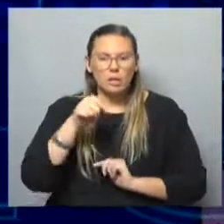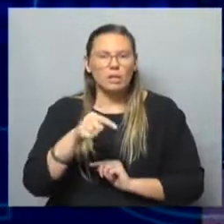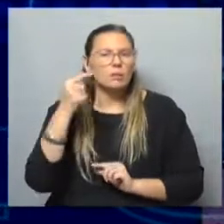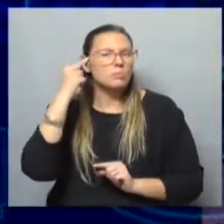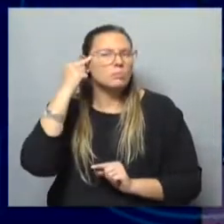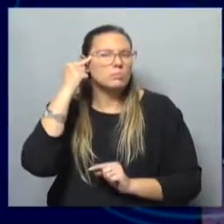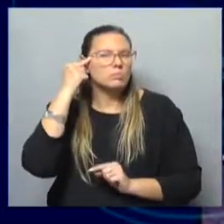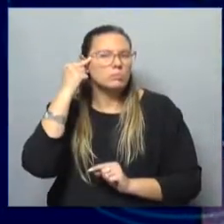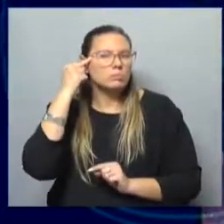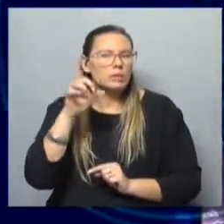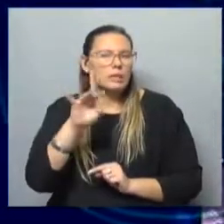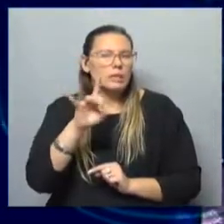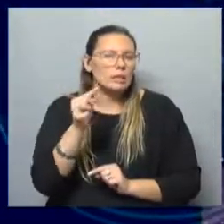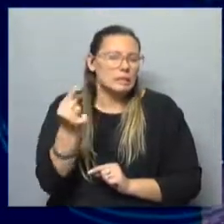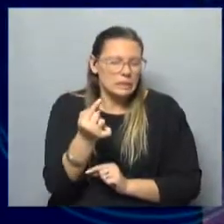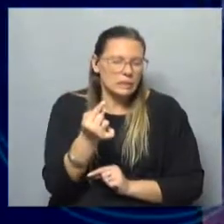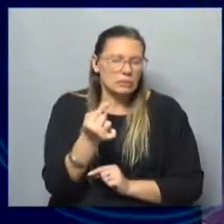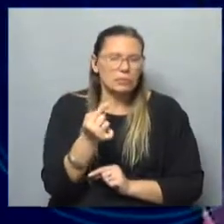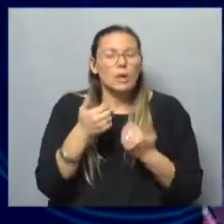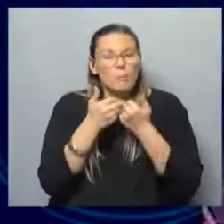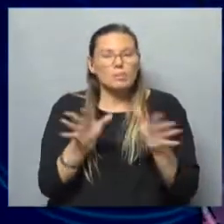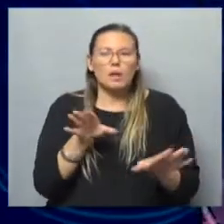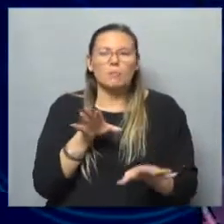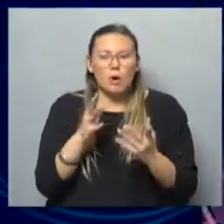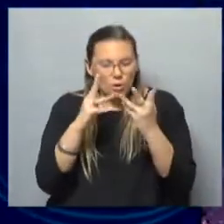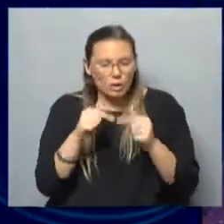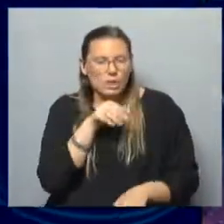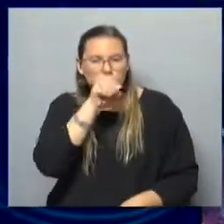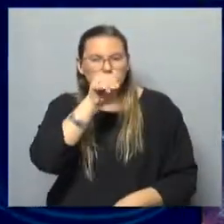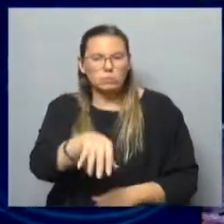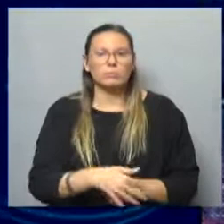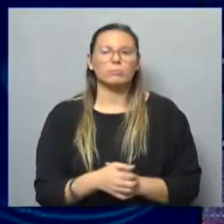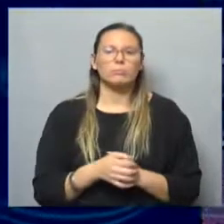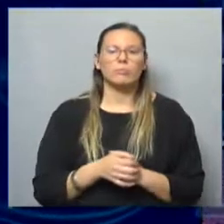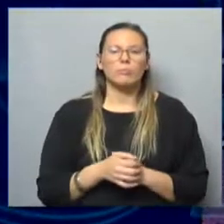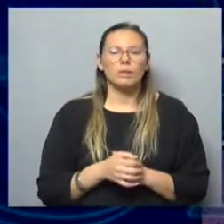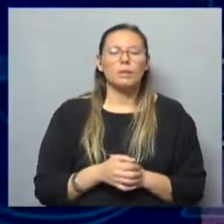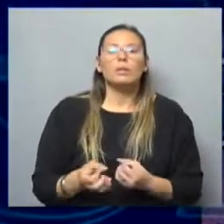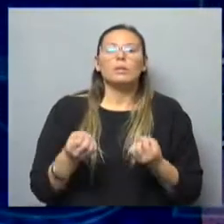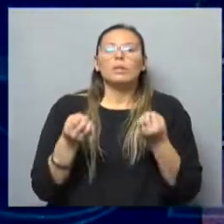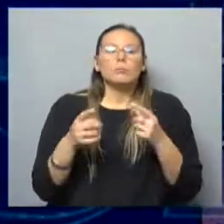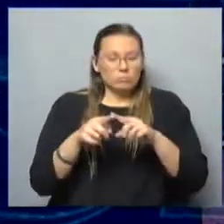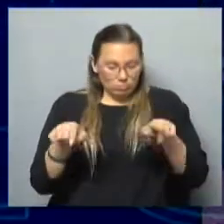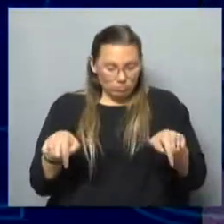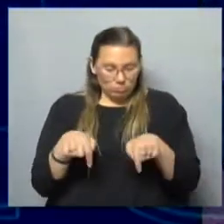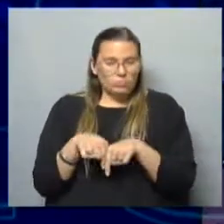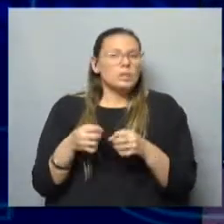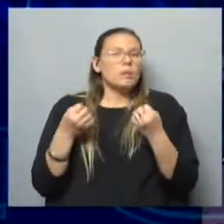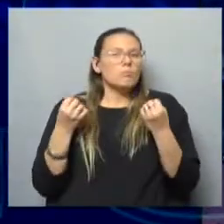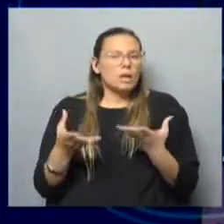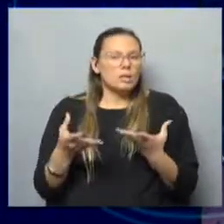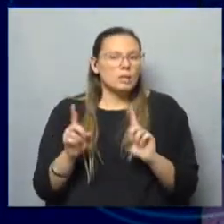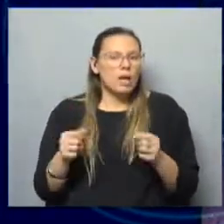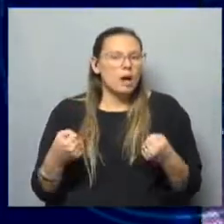pensamos unos 15 segundos y empezamos a armar algo. Bien. ¿Qué pasa arriba del escenario cuando hay